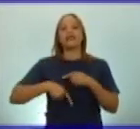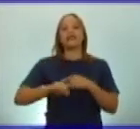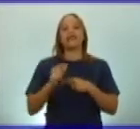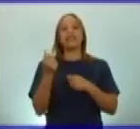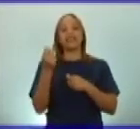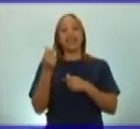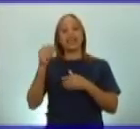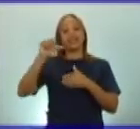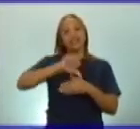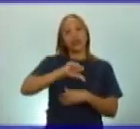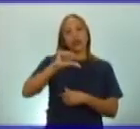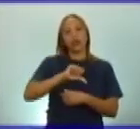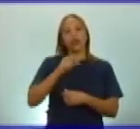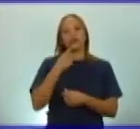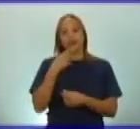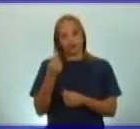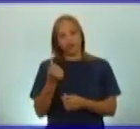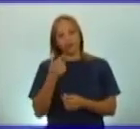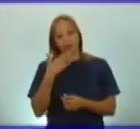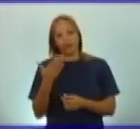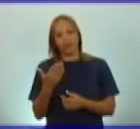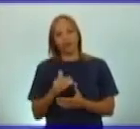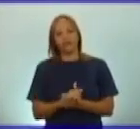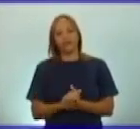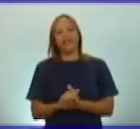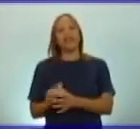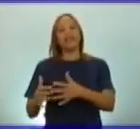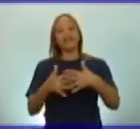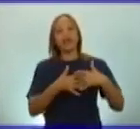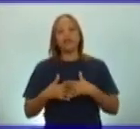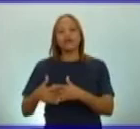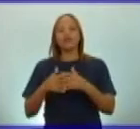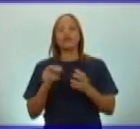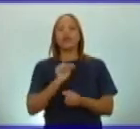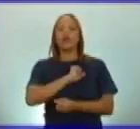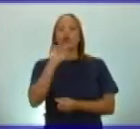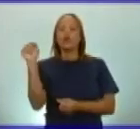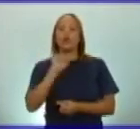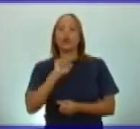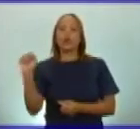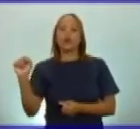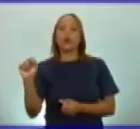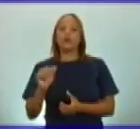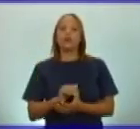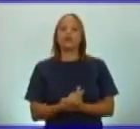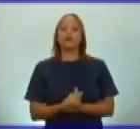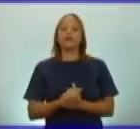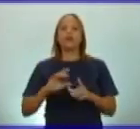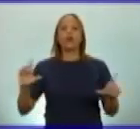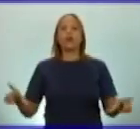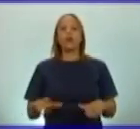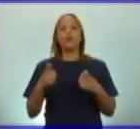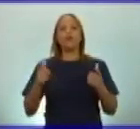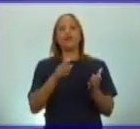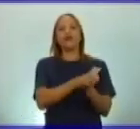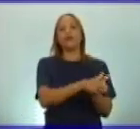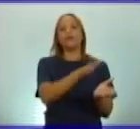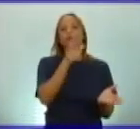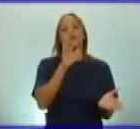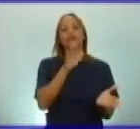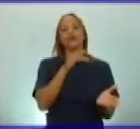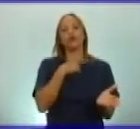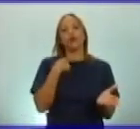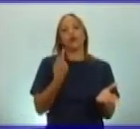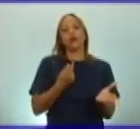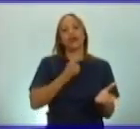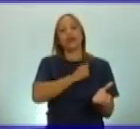económica? ¿Realmente Estados Unidos, ese país, logró un poco que cumplir lo que se prometió o lo que se